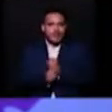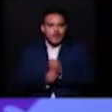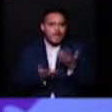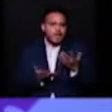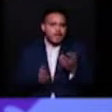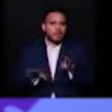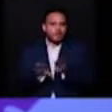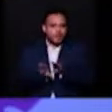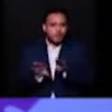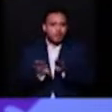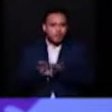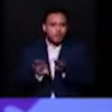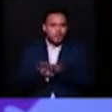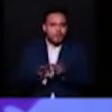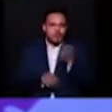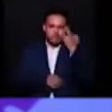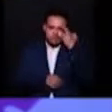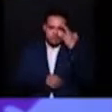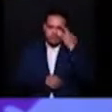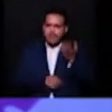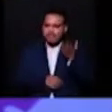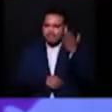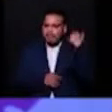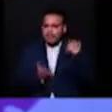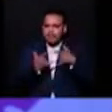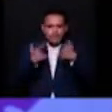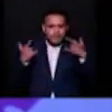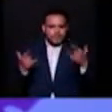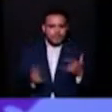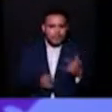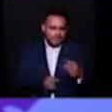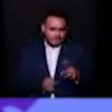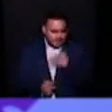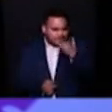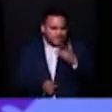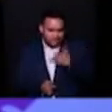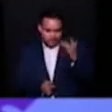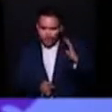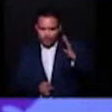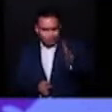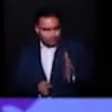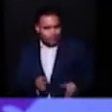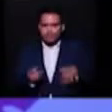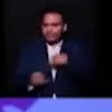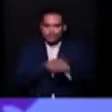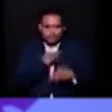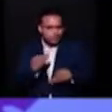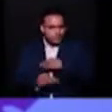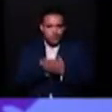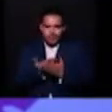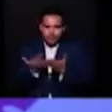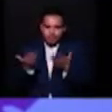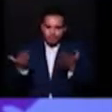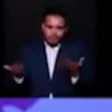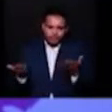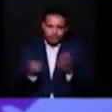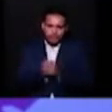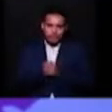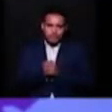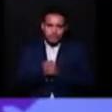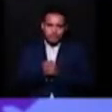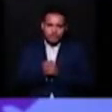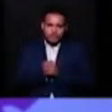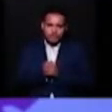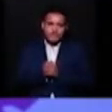Duarte, digamos, del operador financiero también de Beltrones, que se llama Alejandro Gutiérrez. Ellos mismos en su momento se acusaron entre